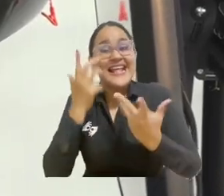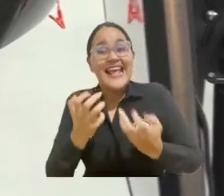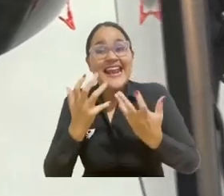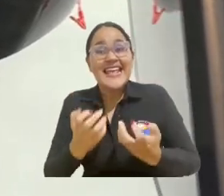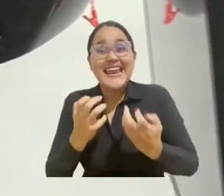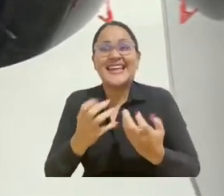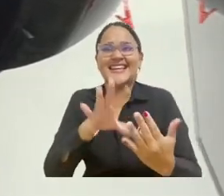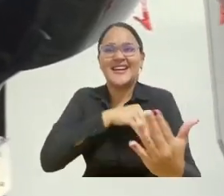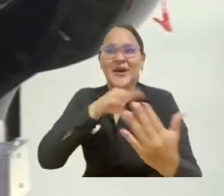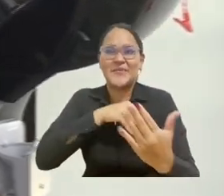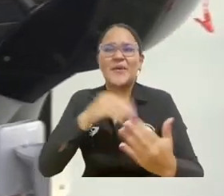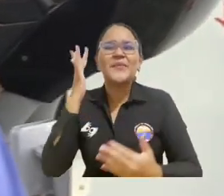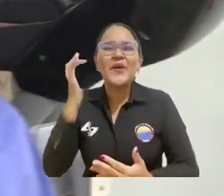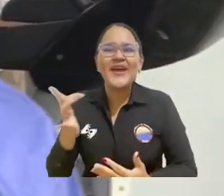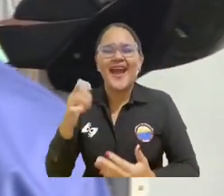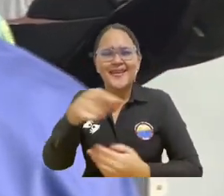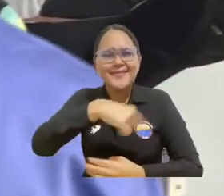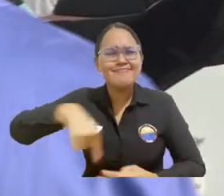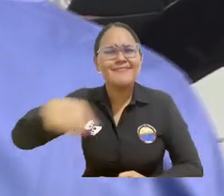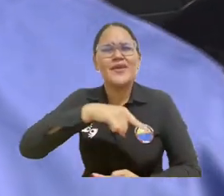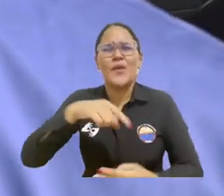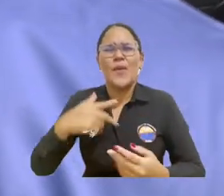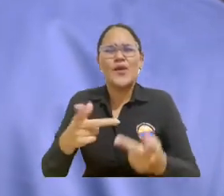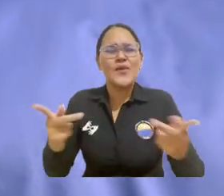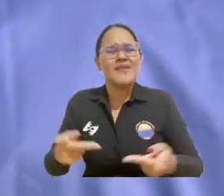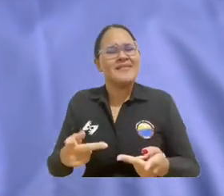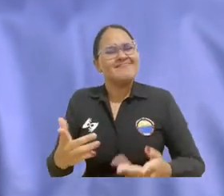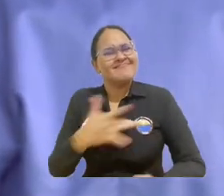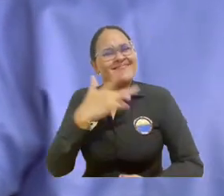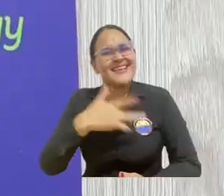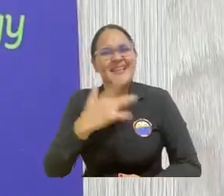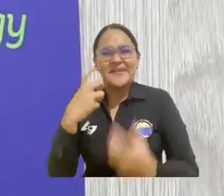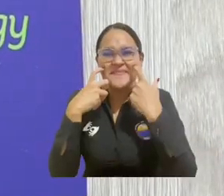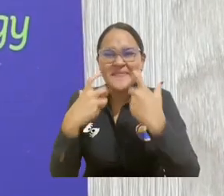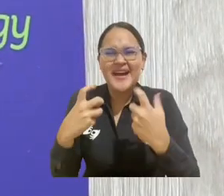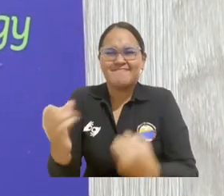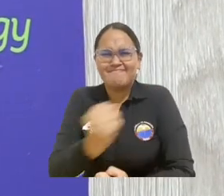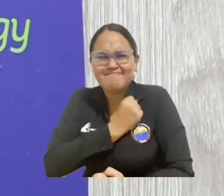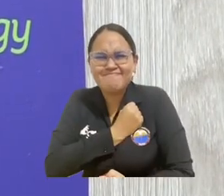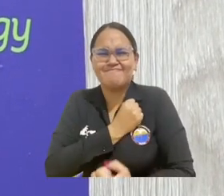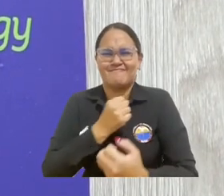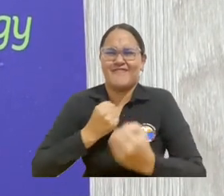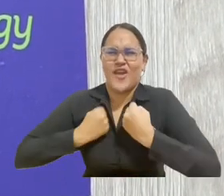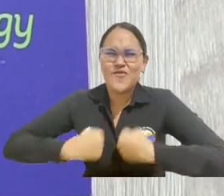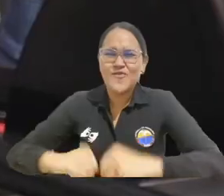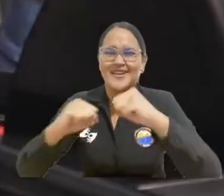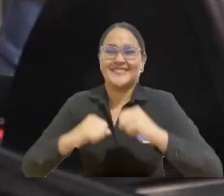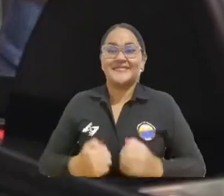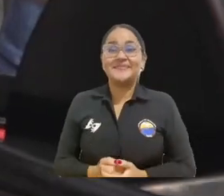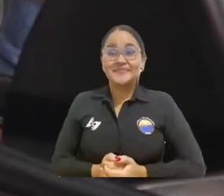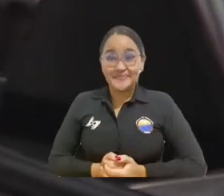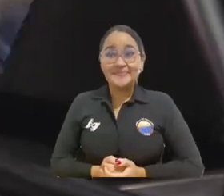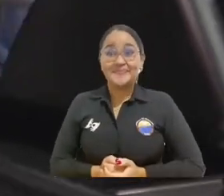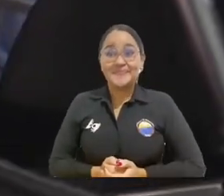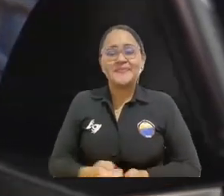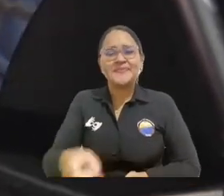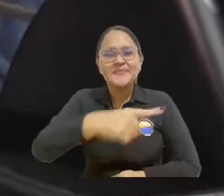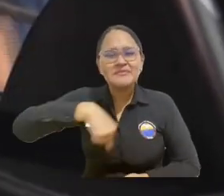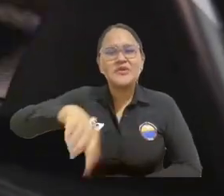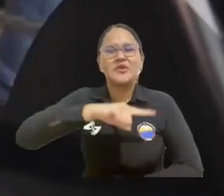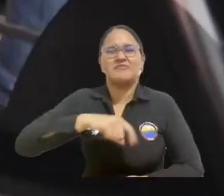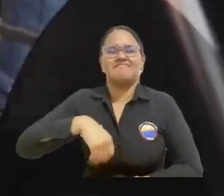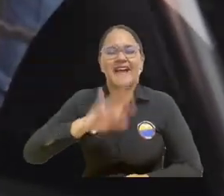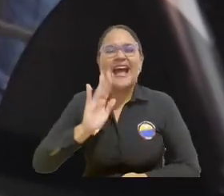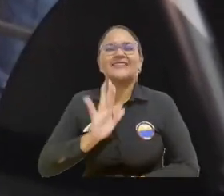futuras generaciones, porque es un lugar que respira pasión y dedicación. En el cual podemos realizar